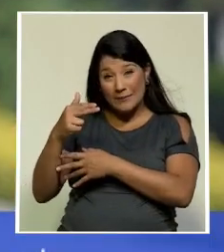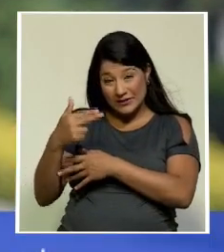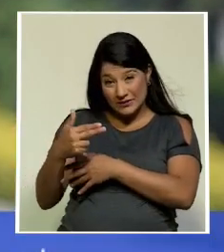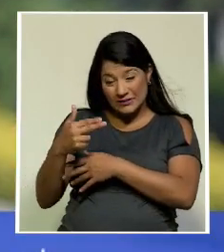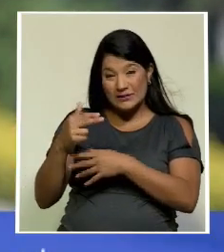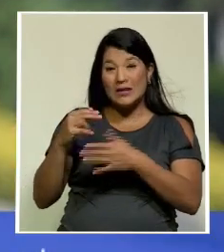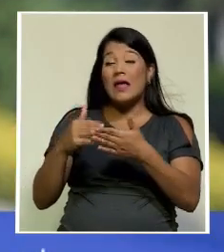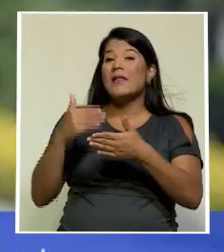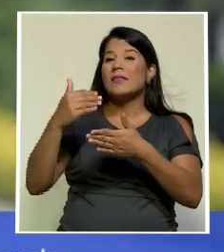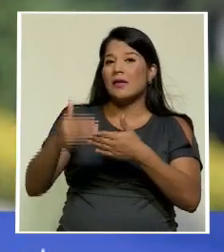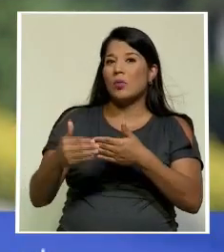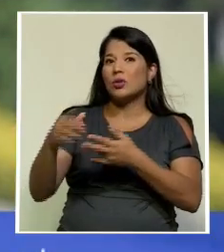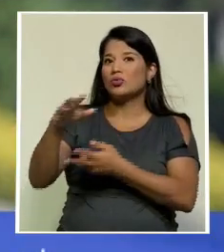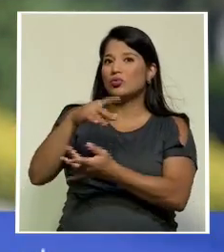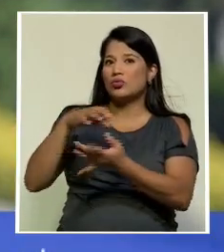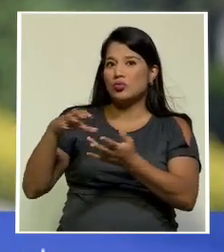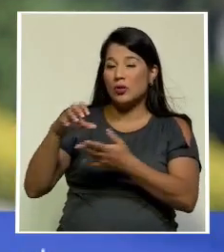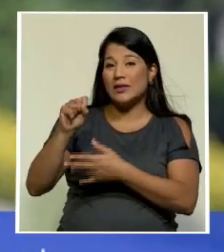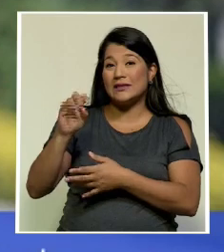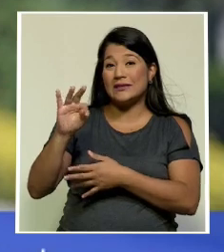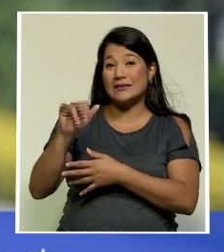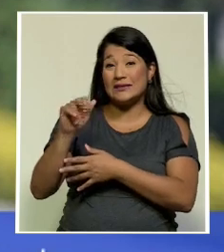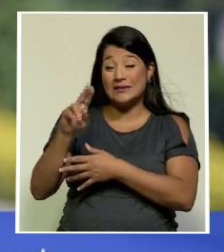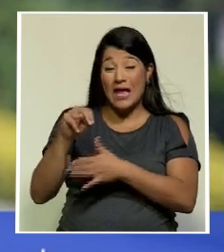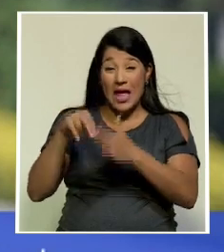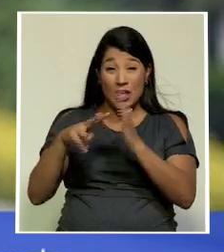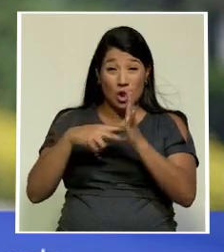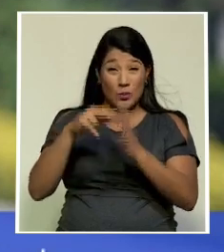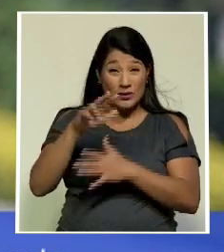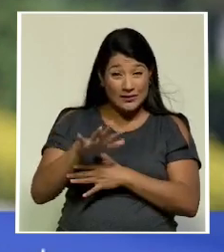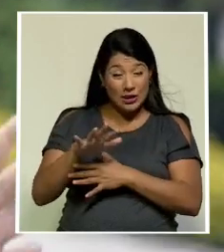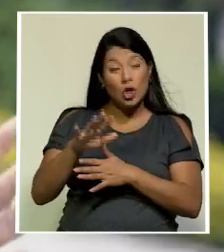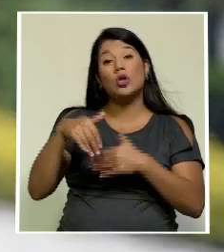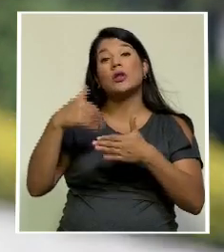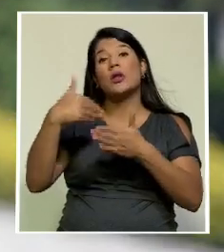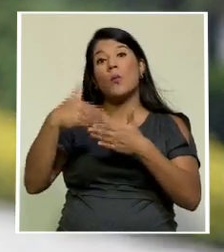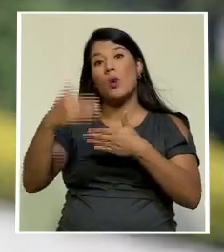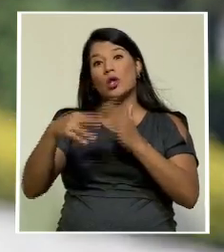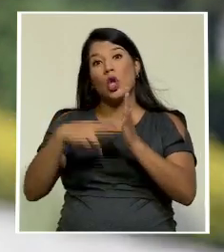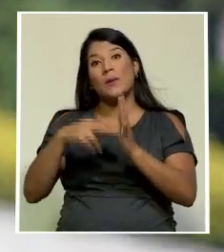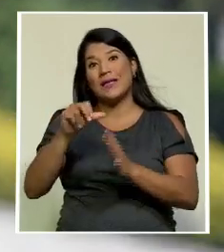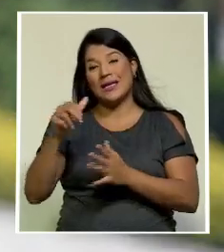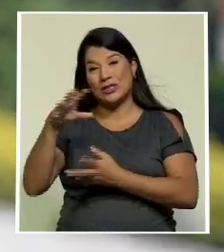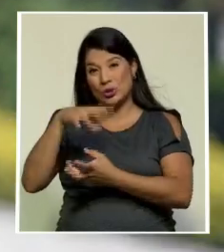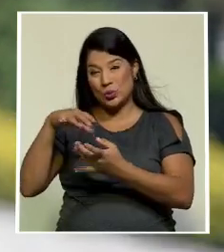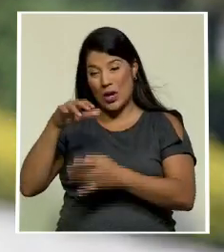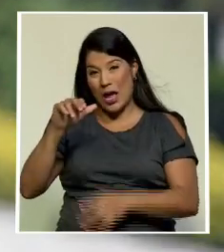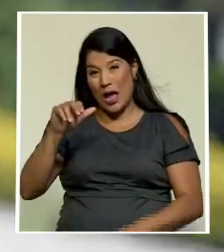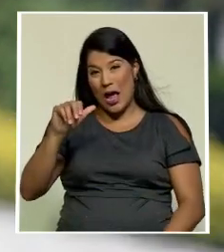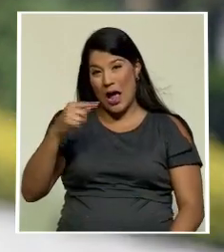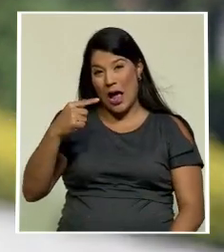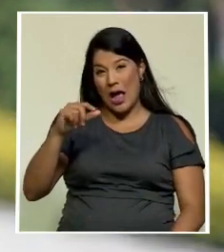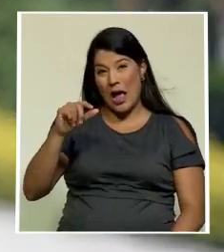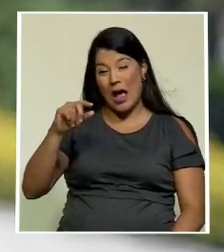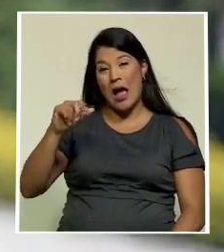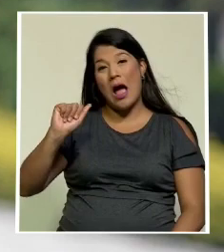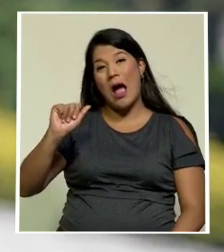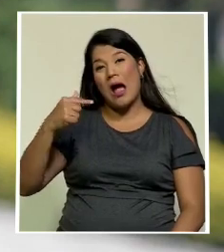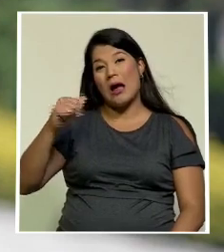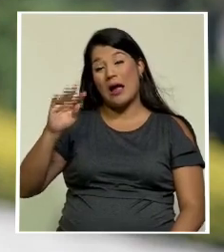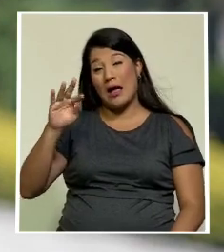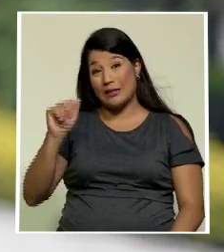luego tuvimos la tormenta Stan en 2005, Ágata en el 2010 y luego la Eta y Iota en el año